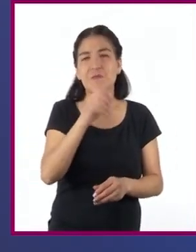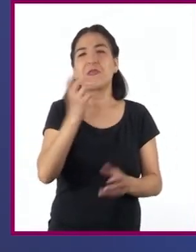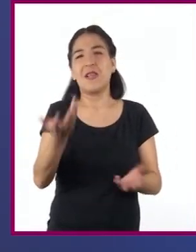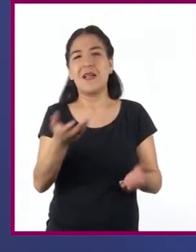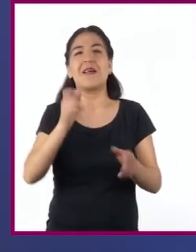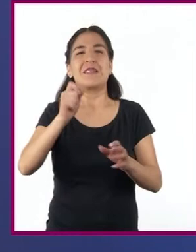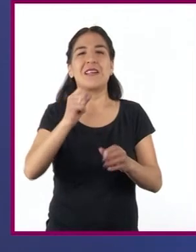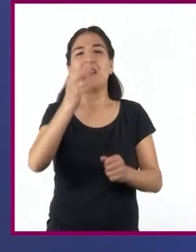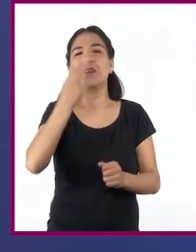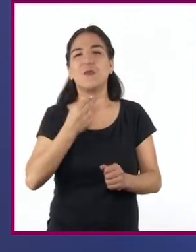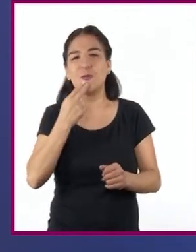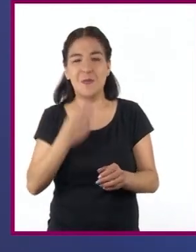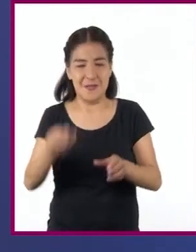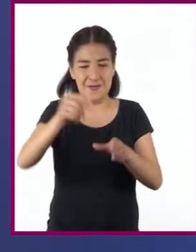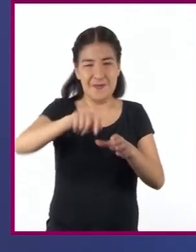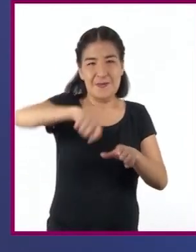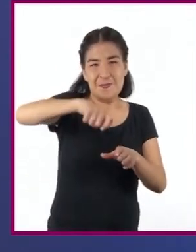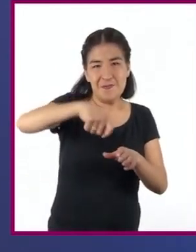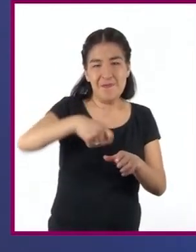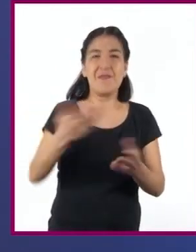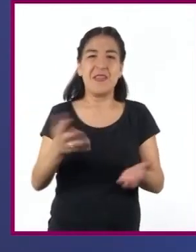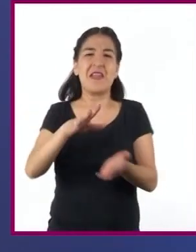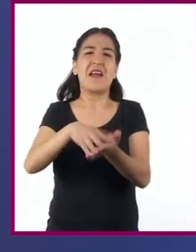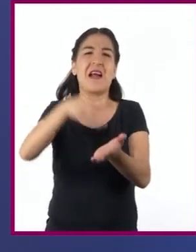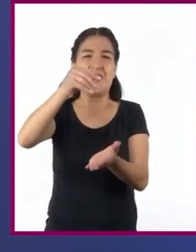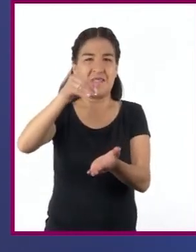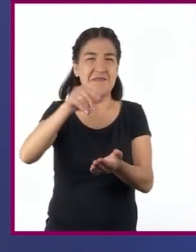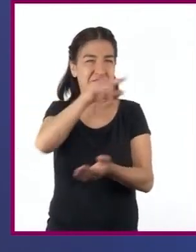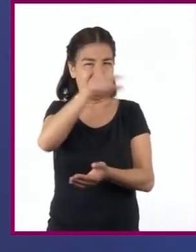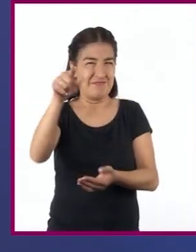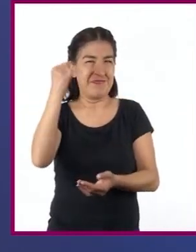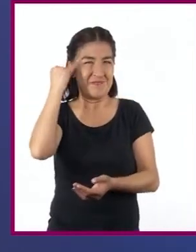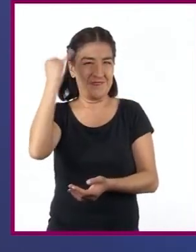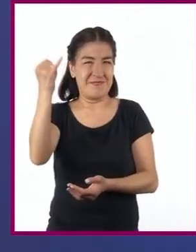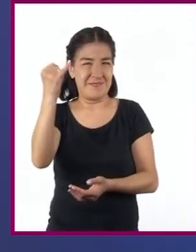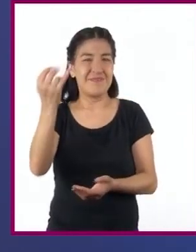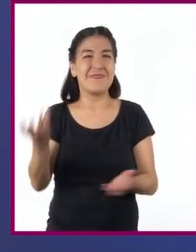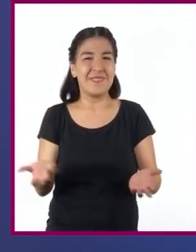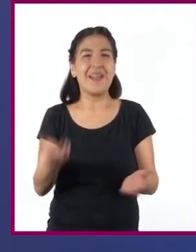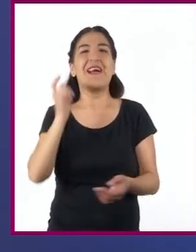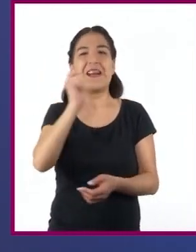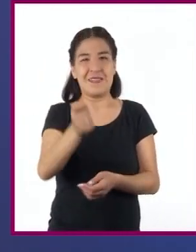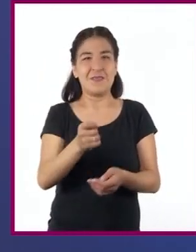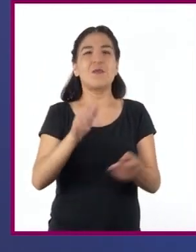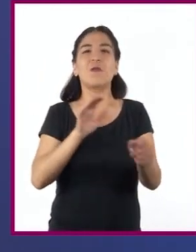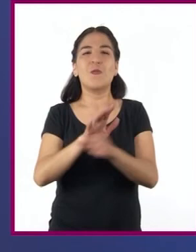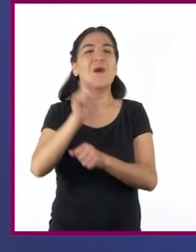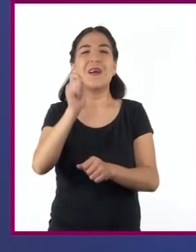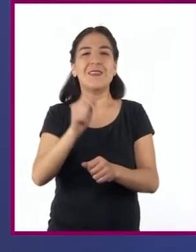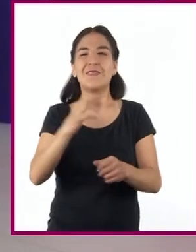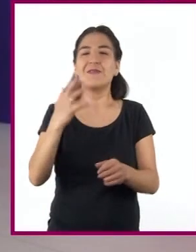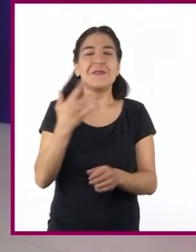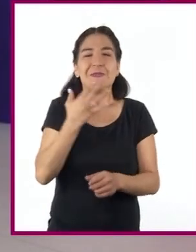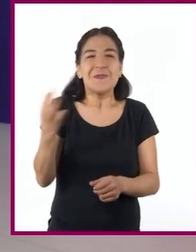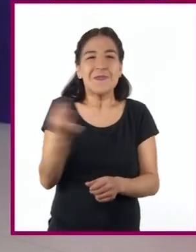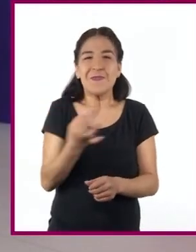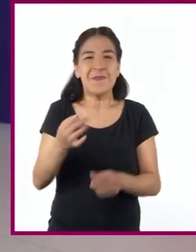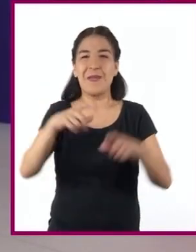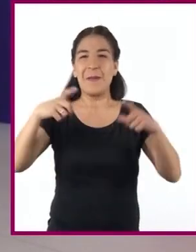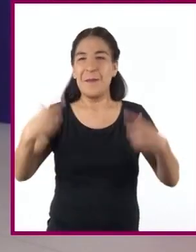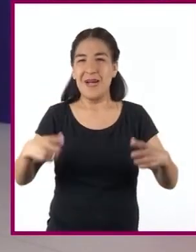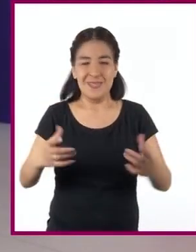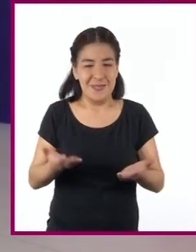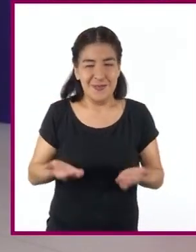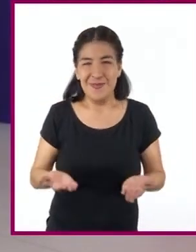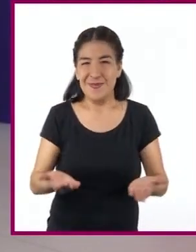tazas de azúcar y otras tantas de harina. ¿Lo imaginan? Están en un rico pastel horneado. ¿Ya